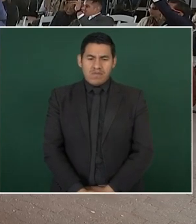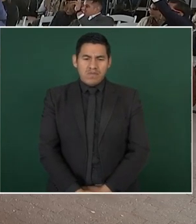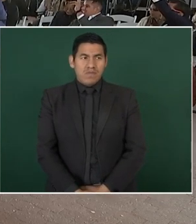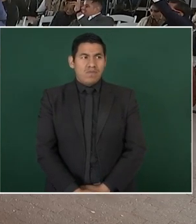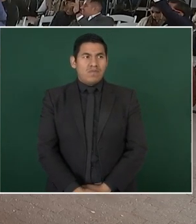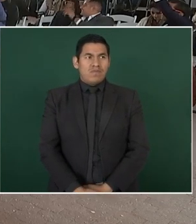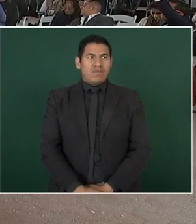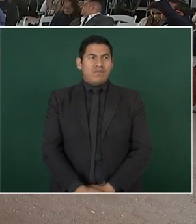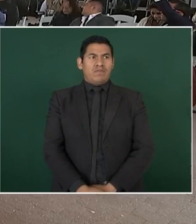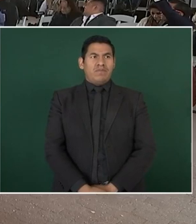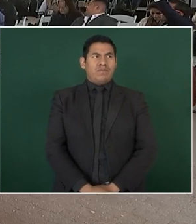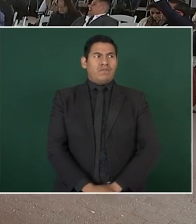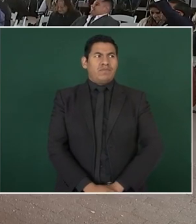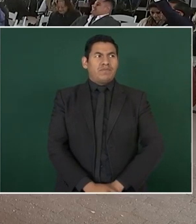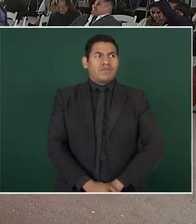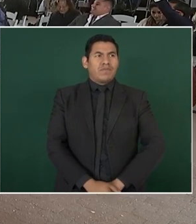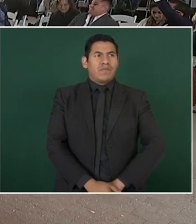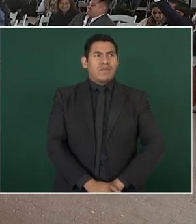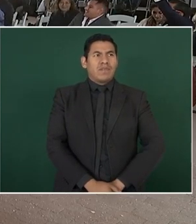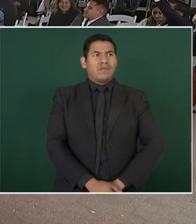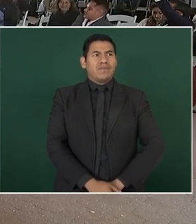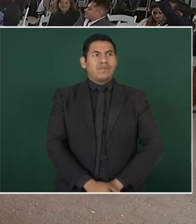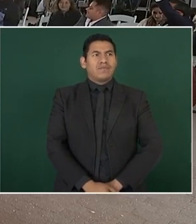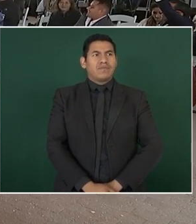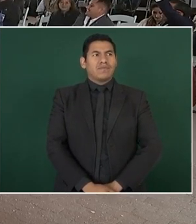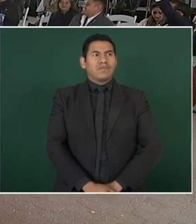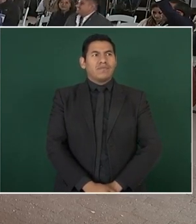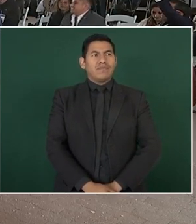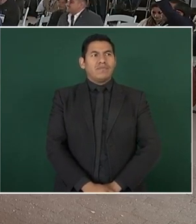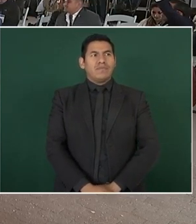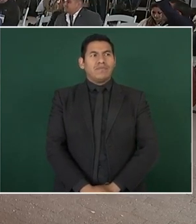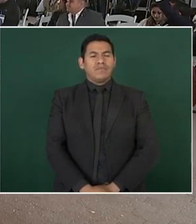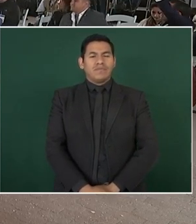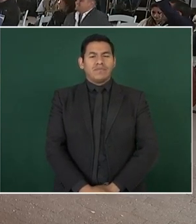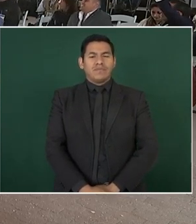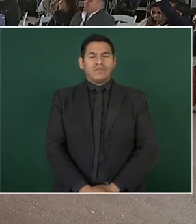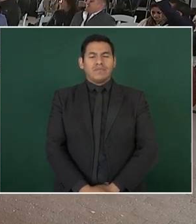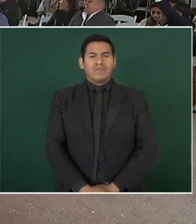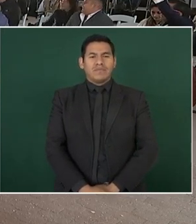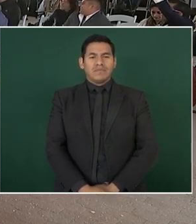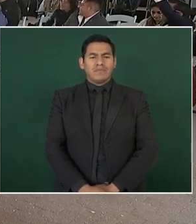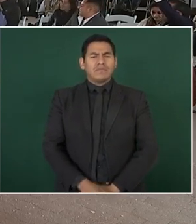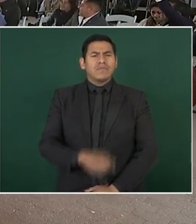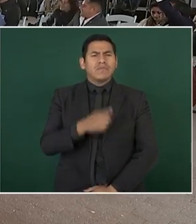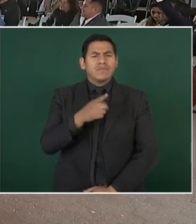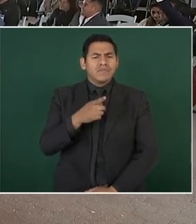Ándale, pues. Ándale, pues. Vamos. Además, sí, está bien. Eres de...